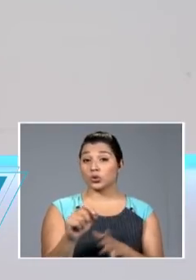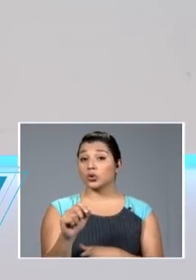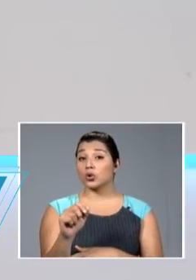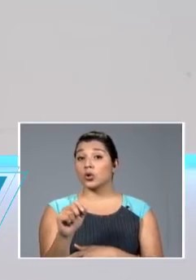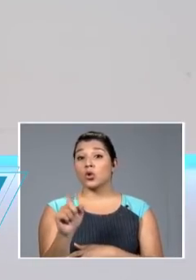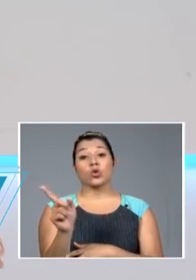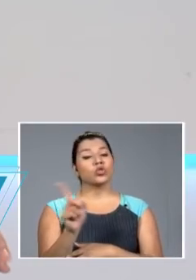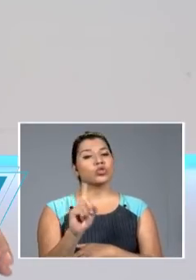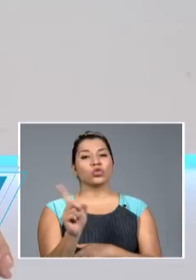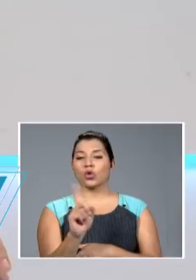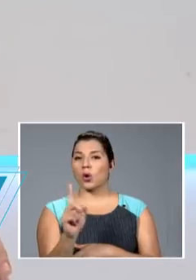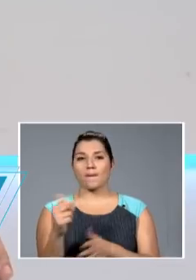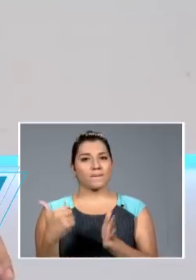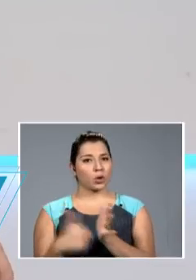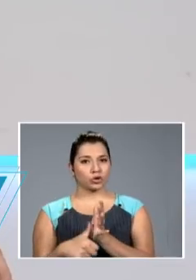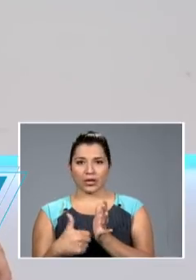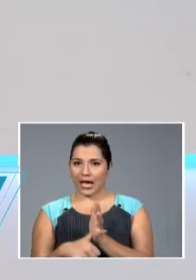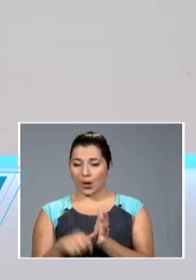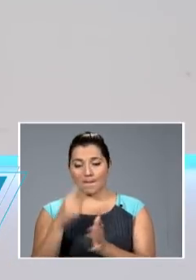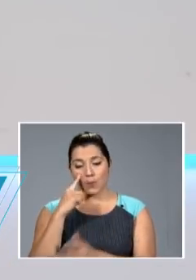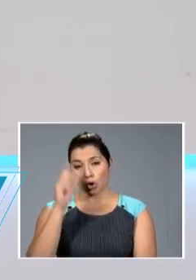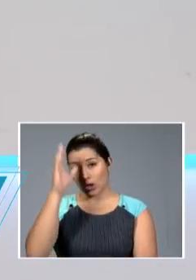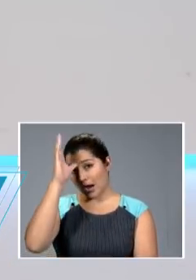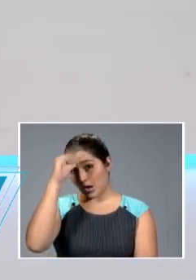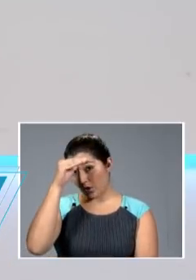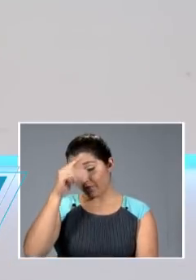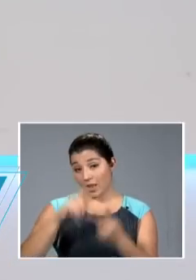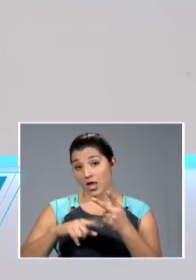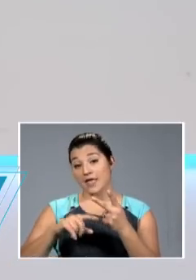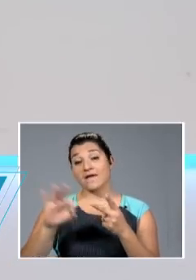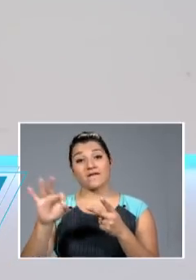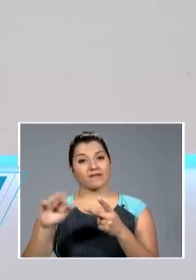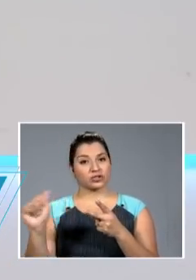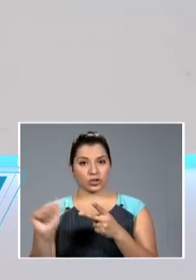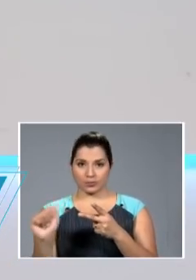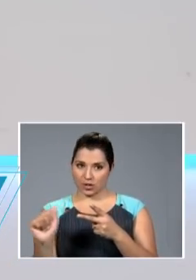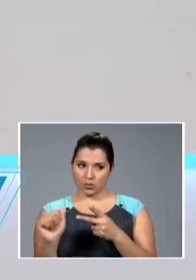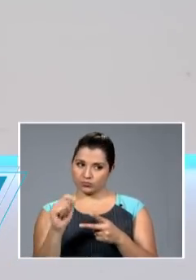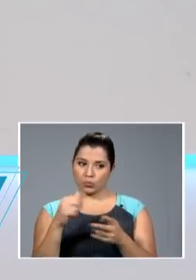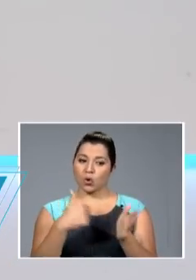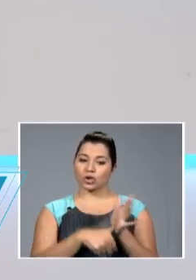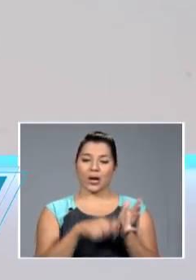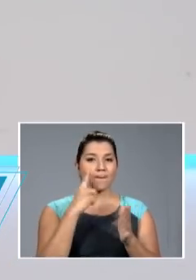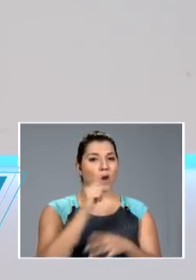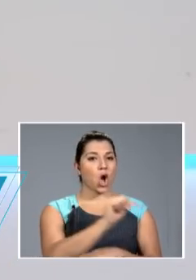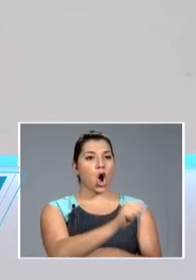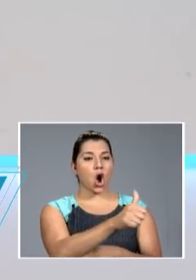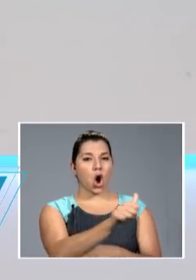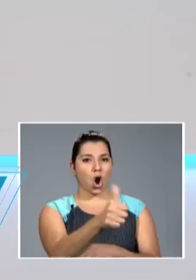ni por don Carlos Alvarado ni por don Fabricio Alvarado. Esas